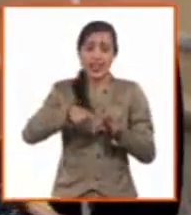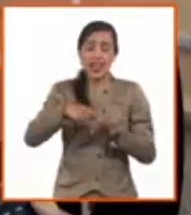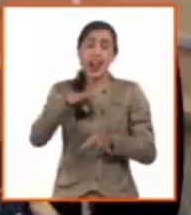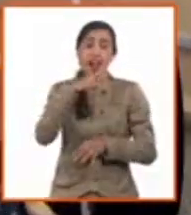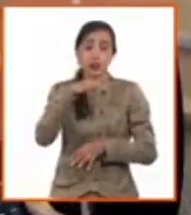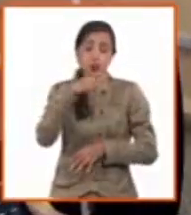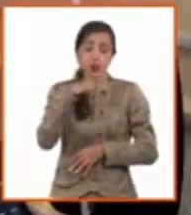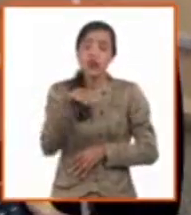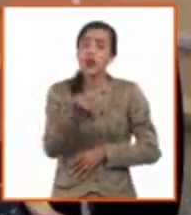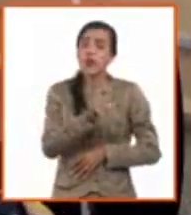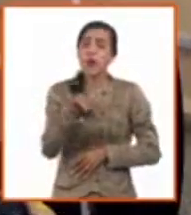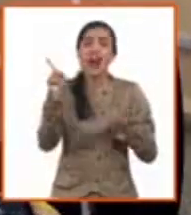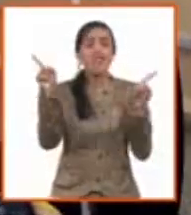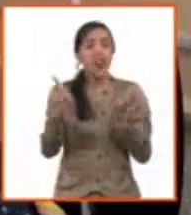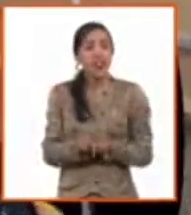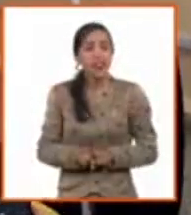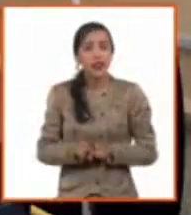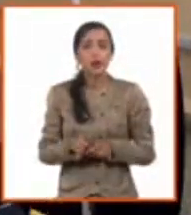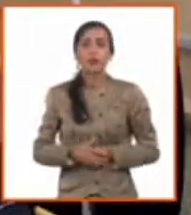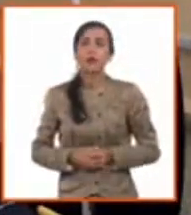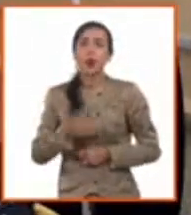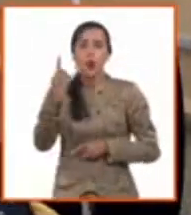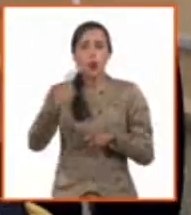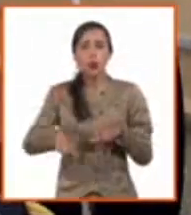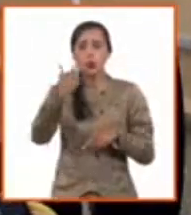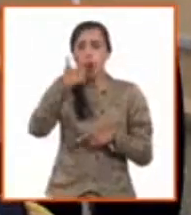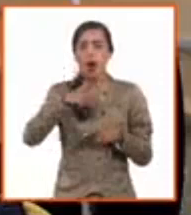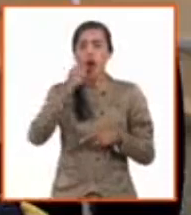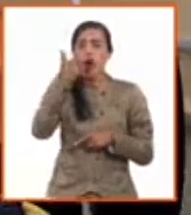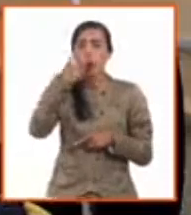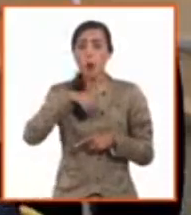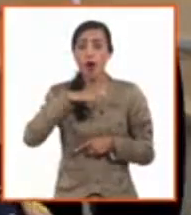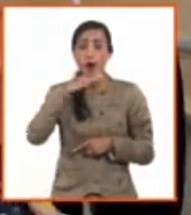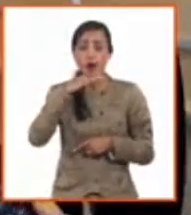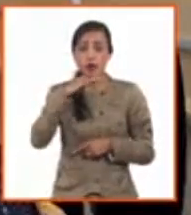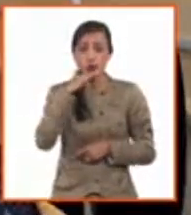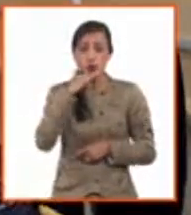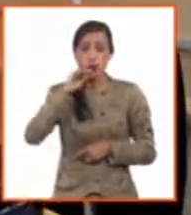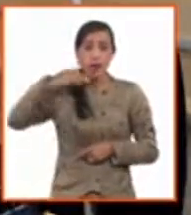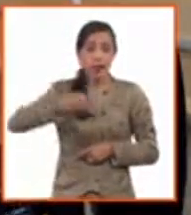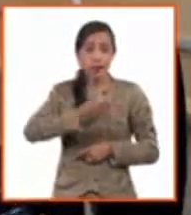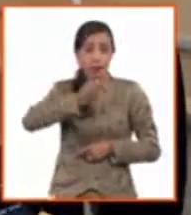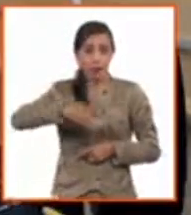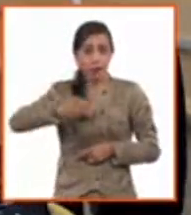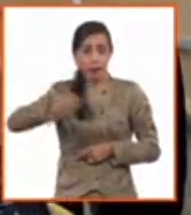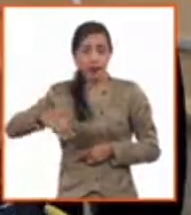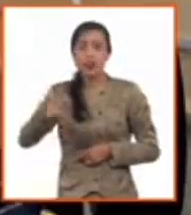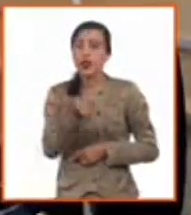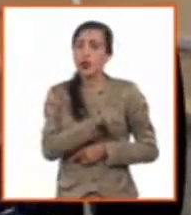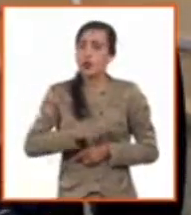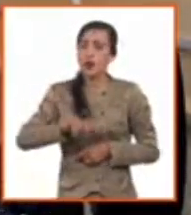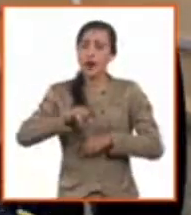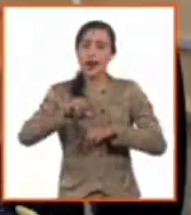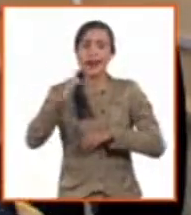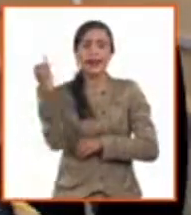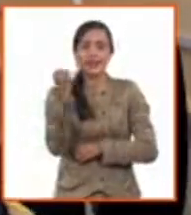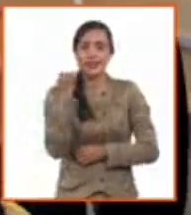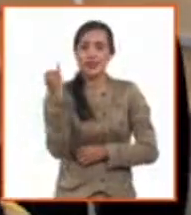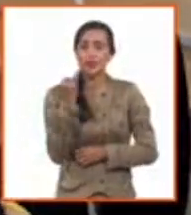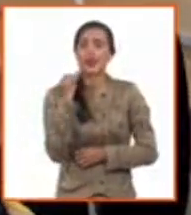en van a ver acá sur lo define el internacional vía